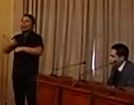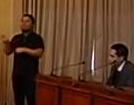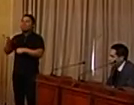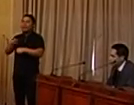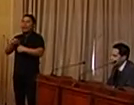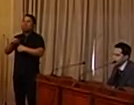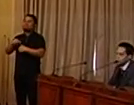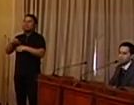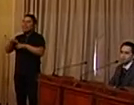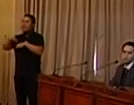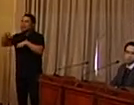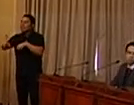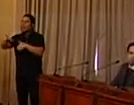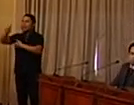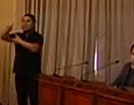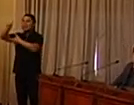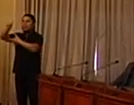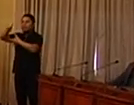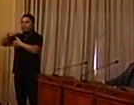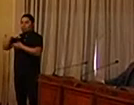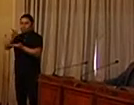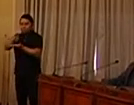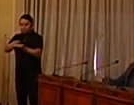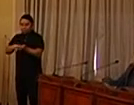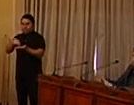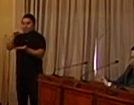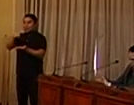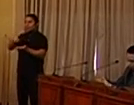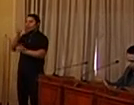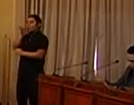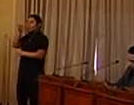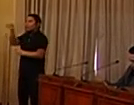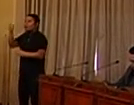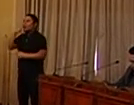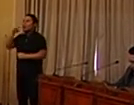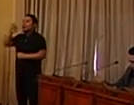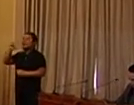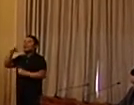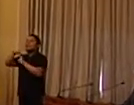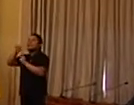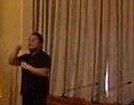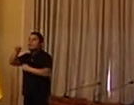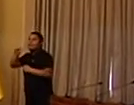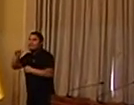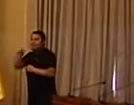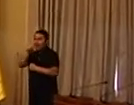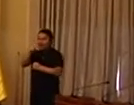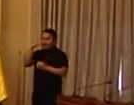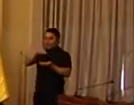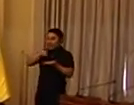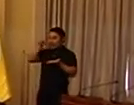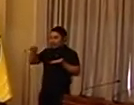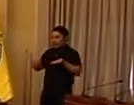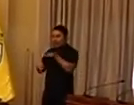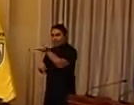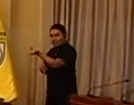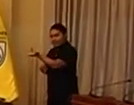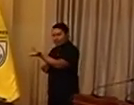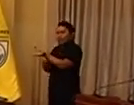Latinoamérica, el mismo que voy a dar lectura. Esta carta está dirigida a la señora Fátima Gomero de Negri, que es la gerente de Desarrollo Urbano y Medio